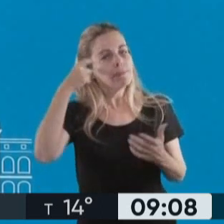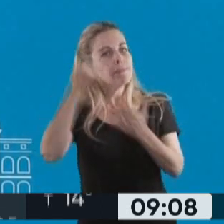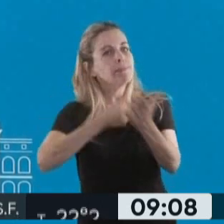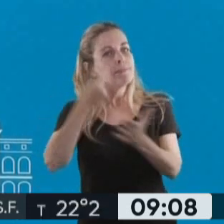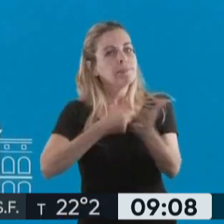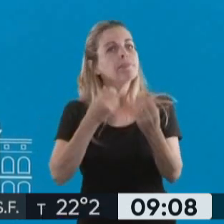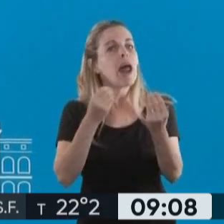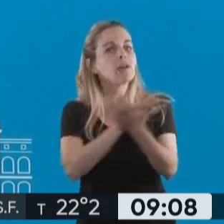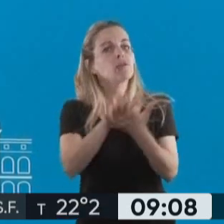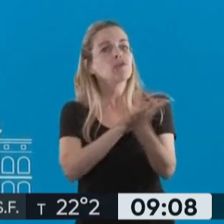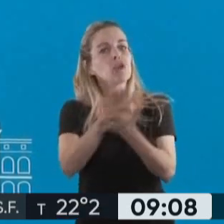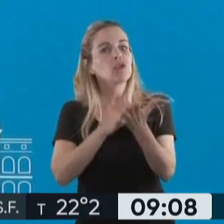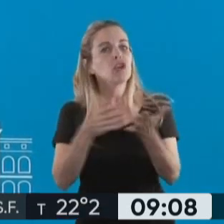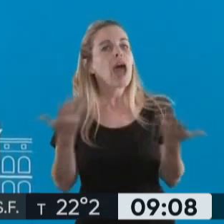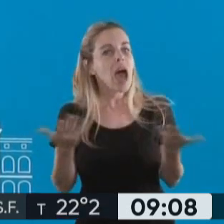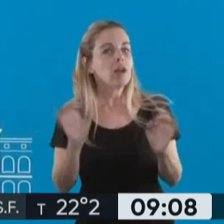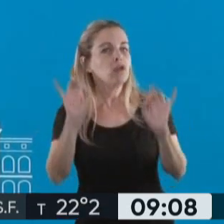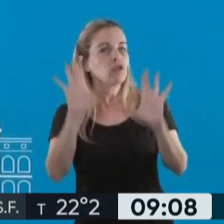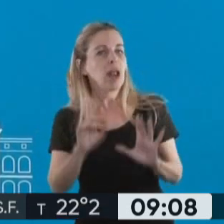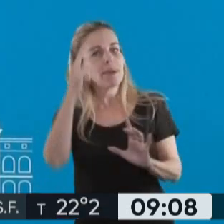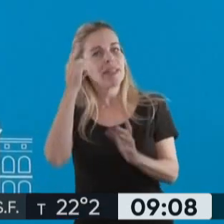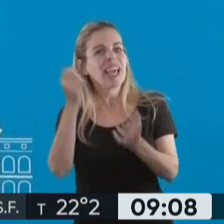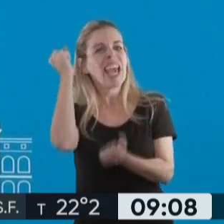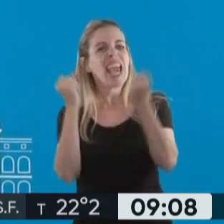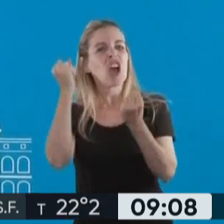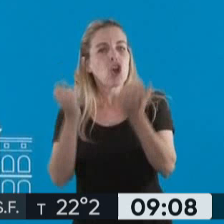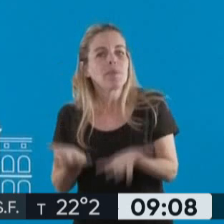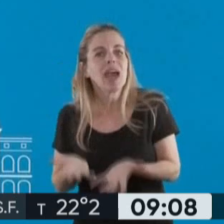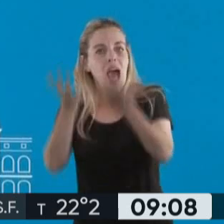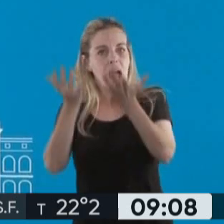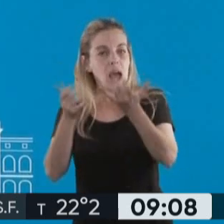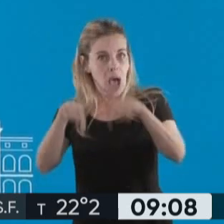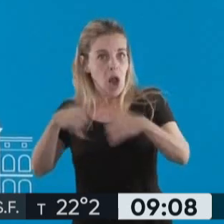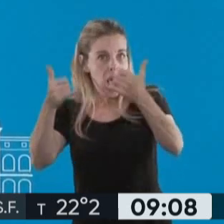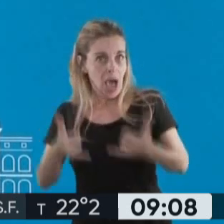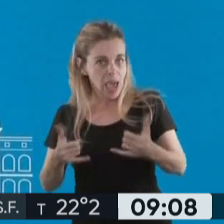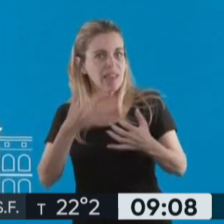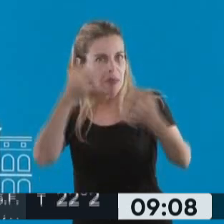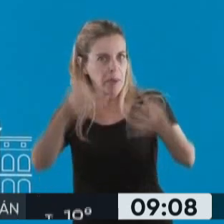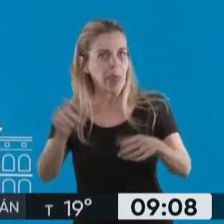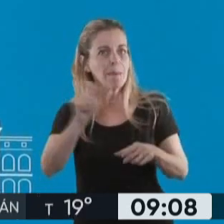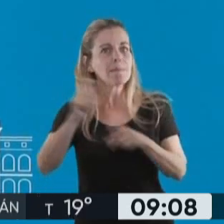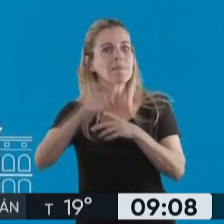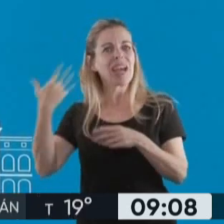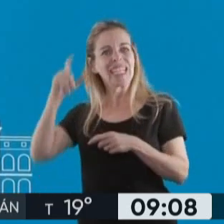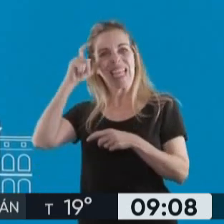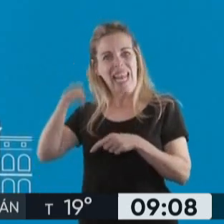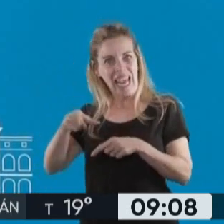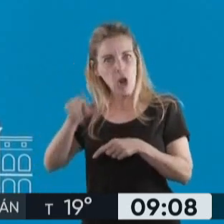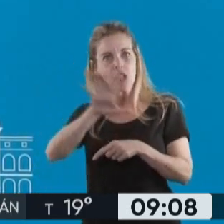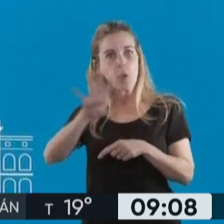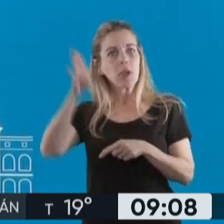para poder tener no solo un crecimiento económico, que lo estamos teniendo. La verdad es que en enero tenemos el 54% de la